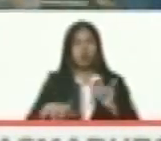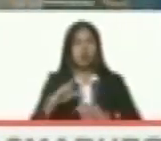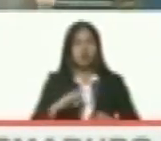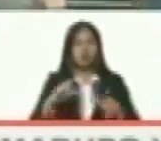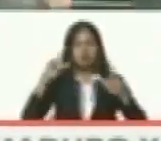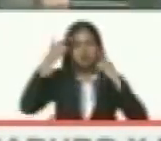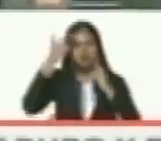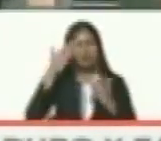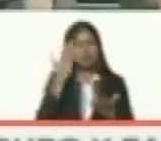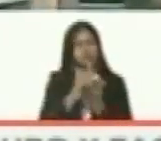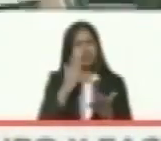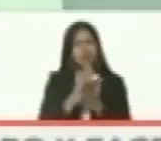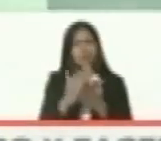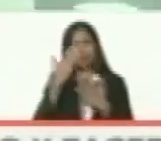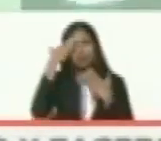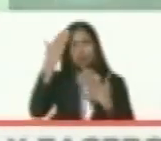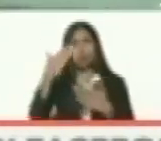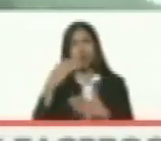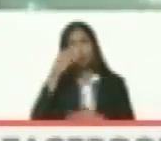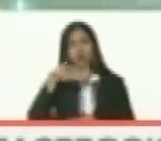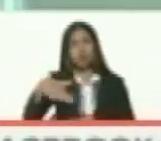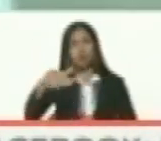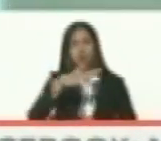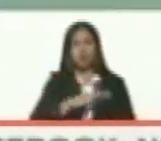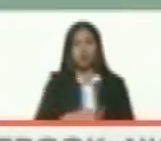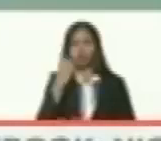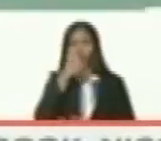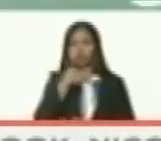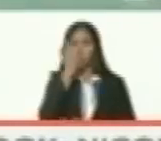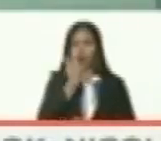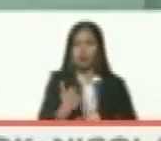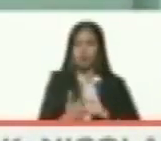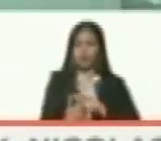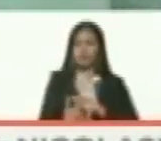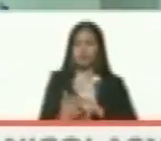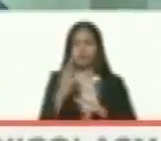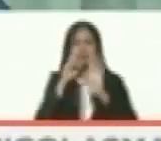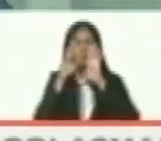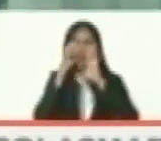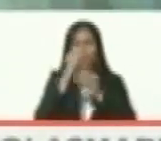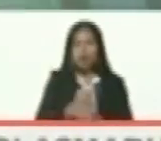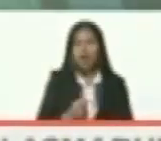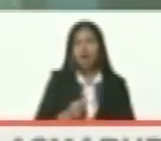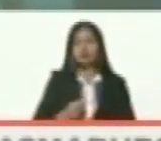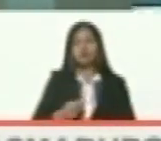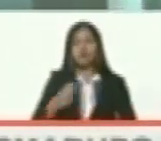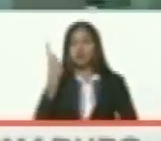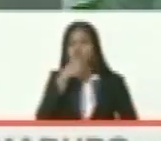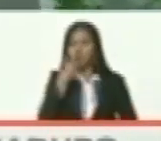Chávez, siempre saludando al pueblo con su cara de esperanza,